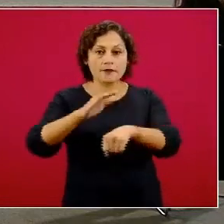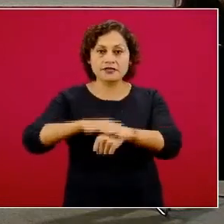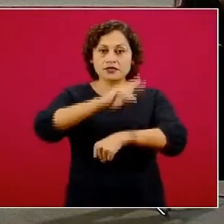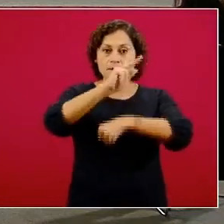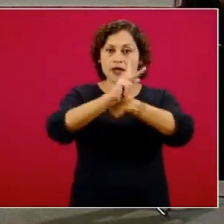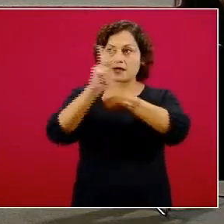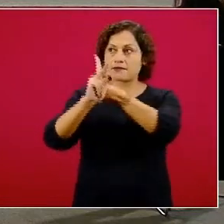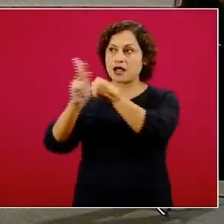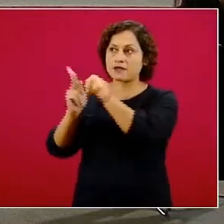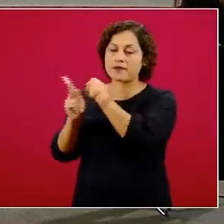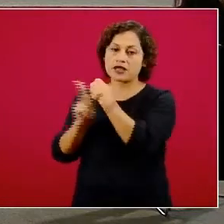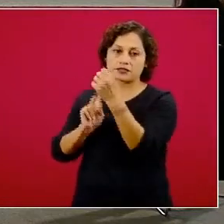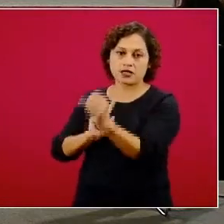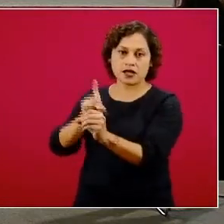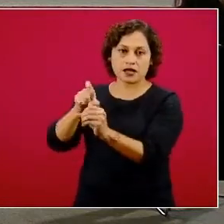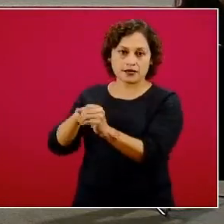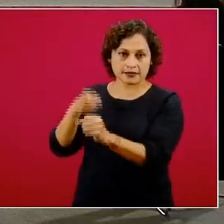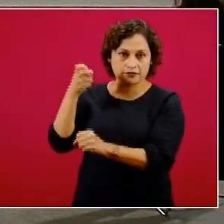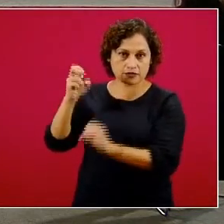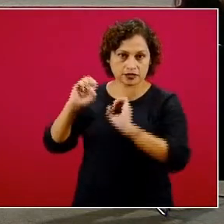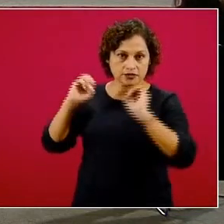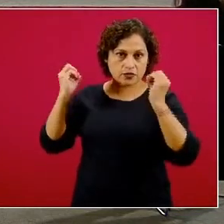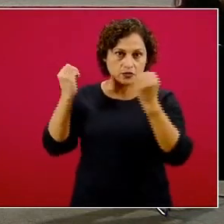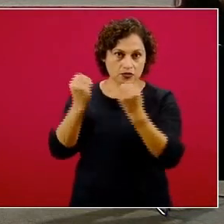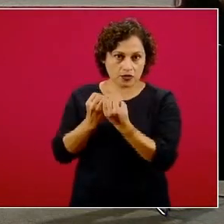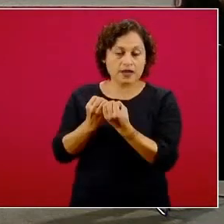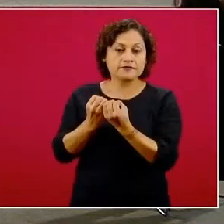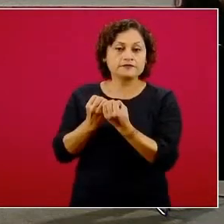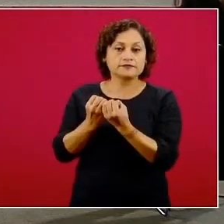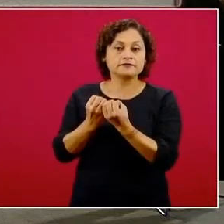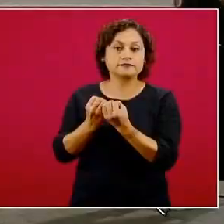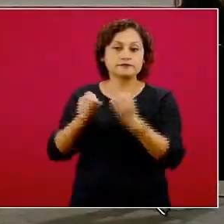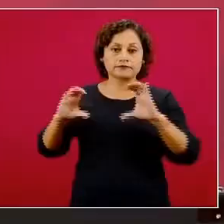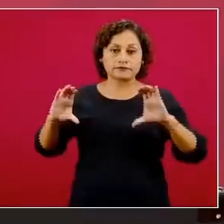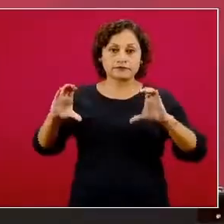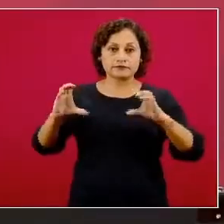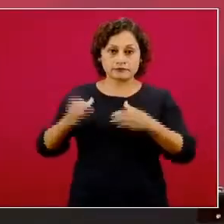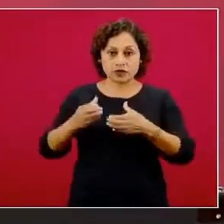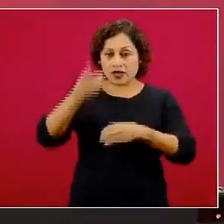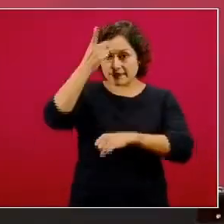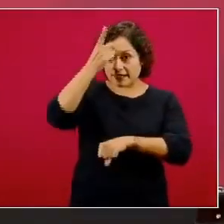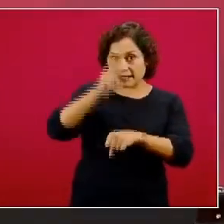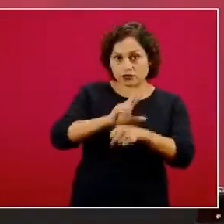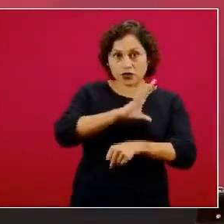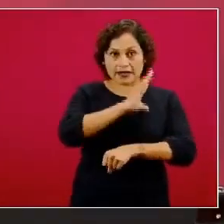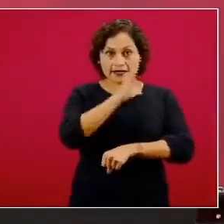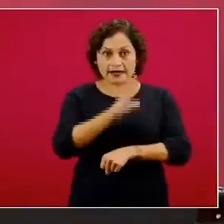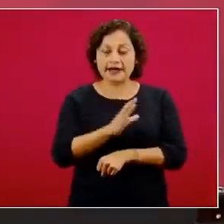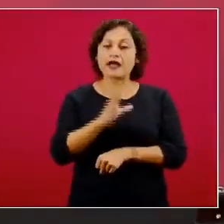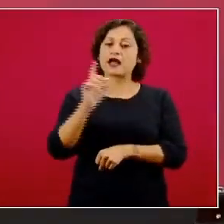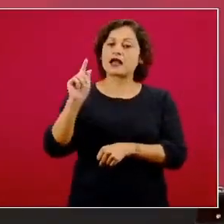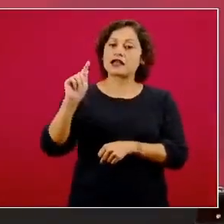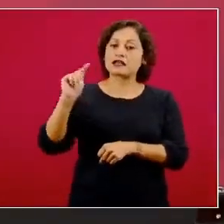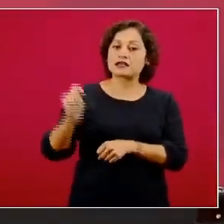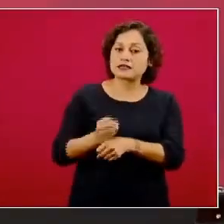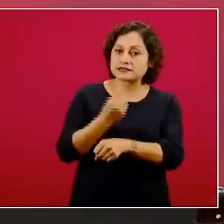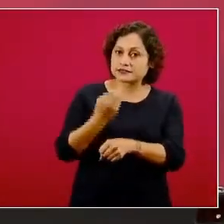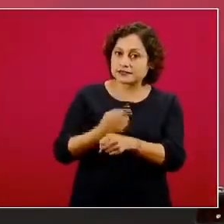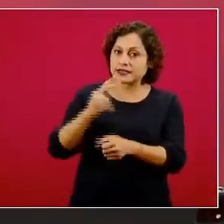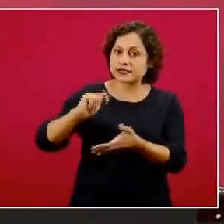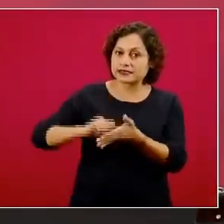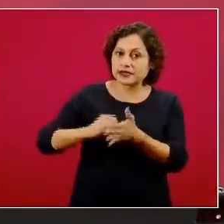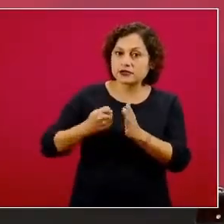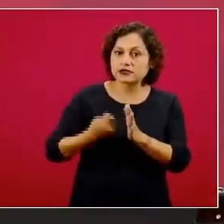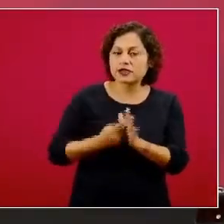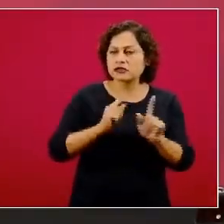países que formamos la organización, el secretario técnico, la directora general y todo su equipo rinde informes que